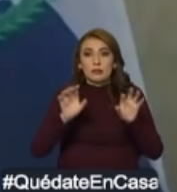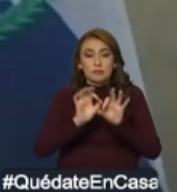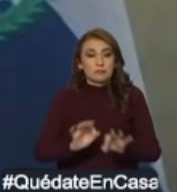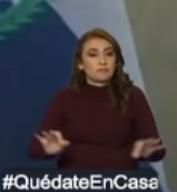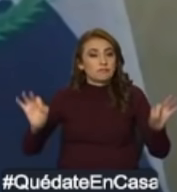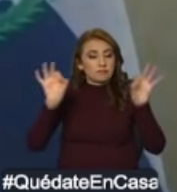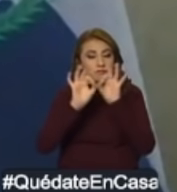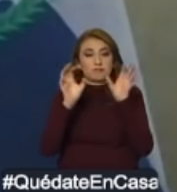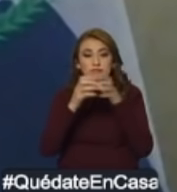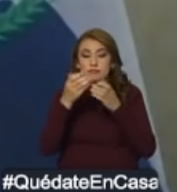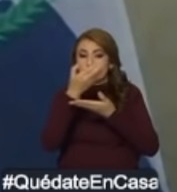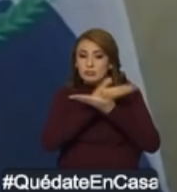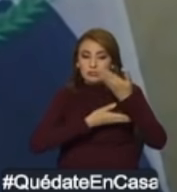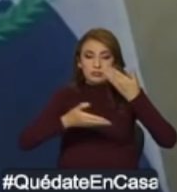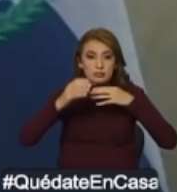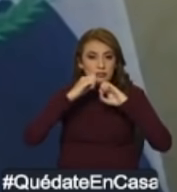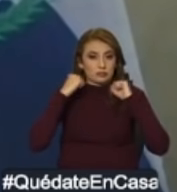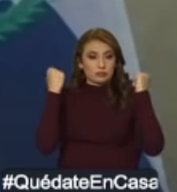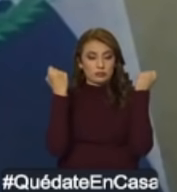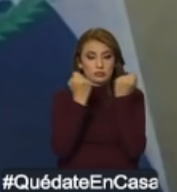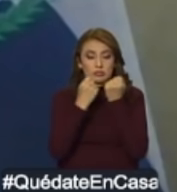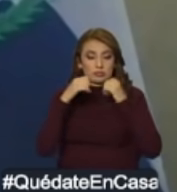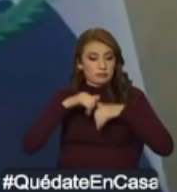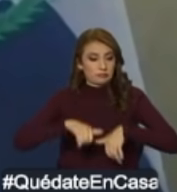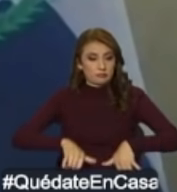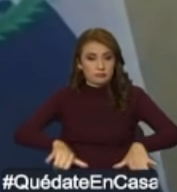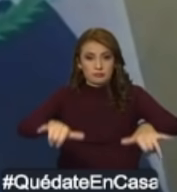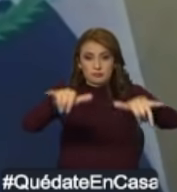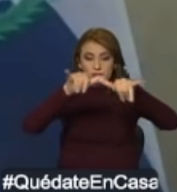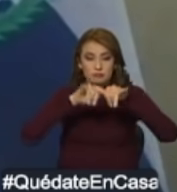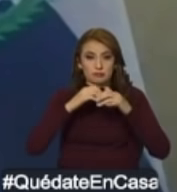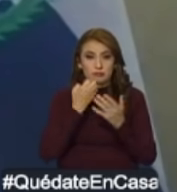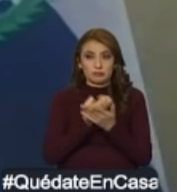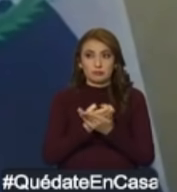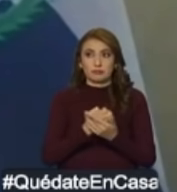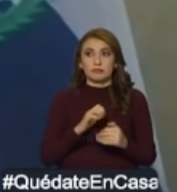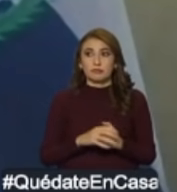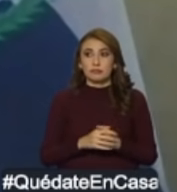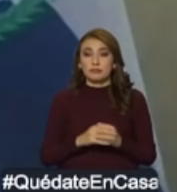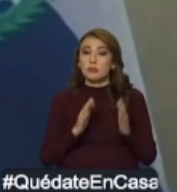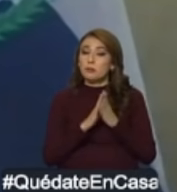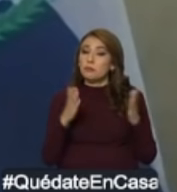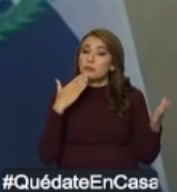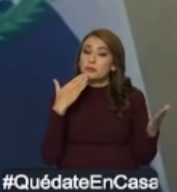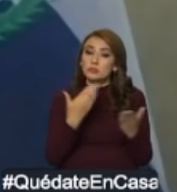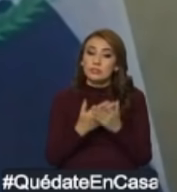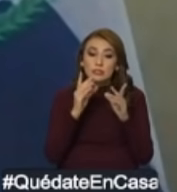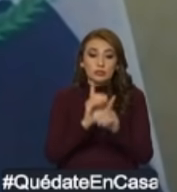temas sociales y en los temas económicos.